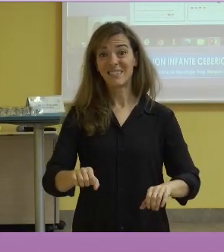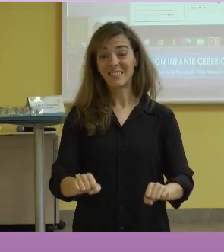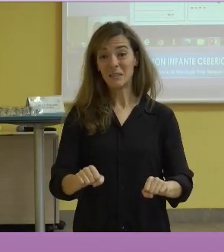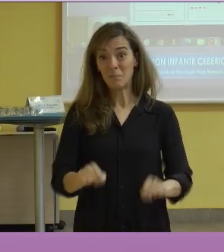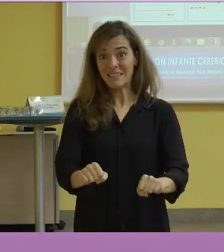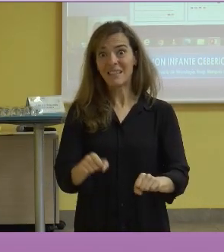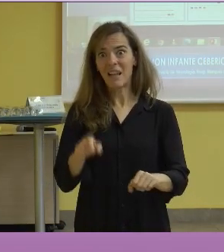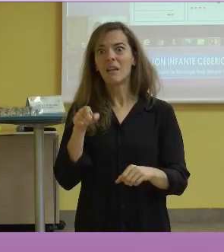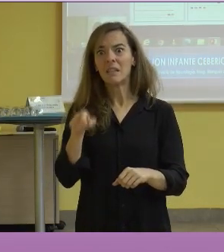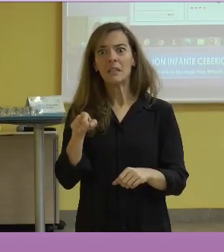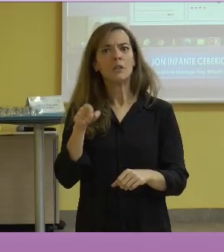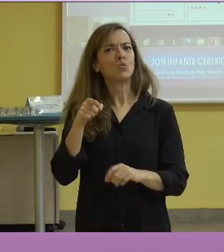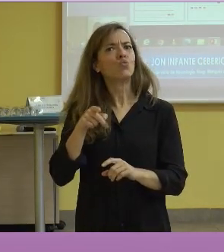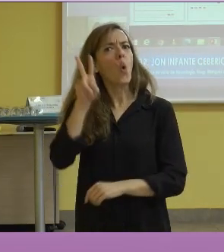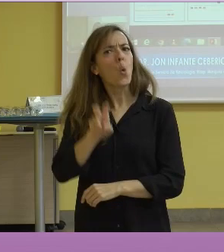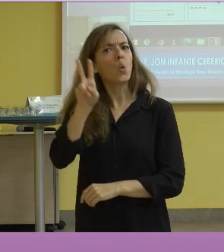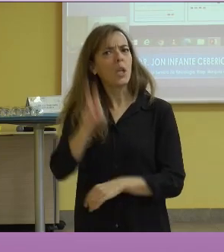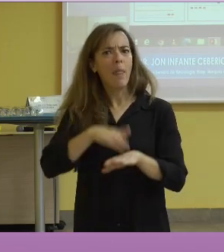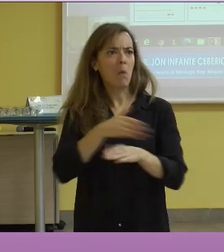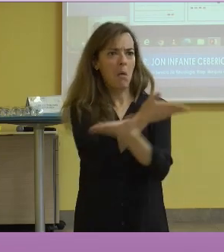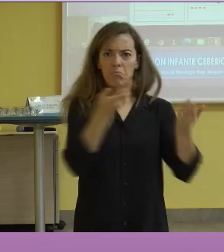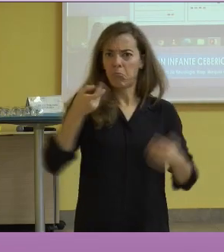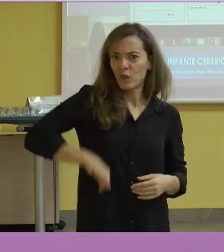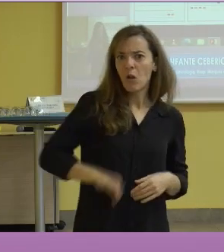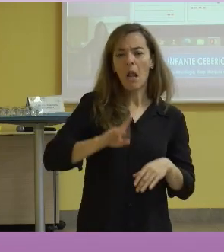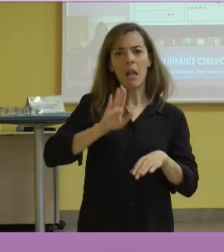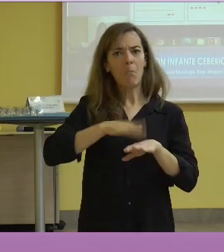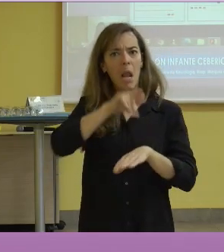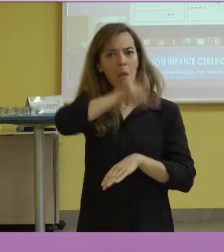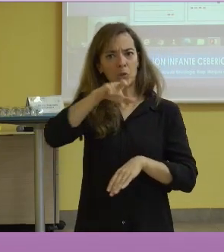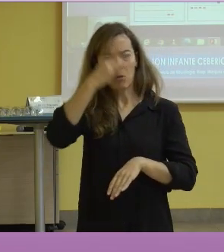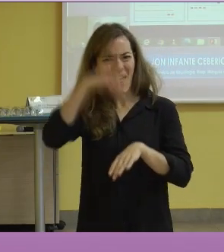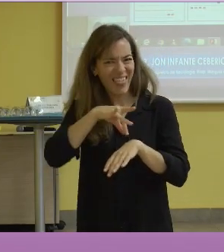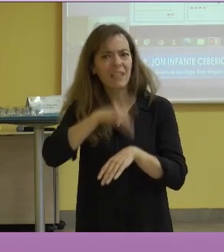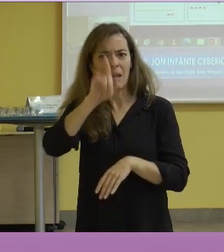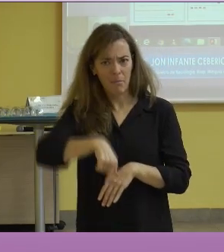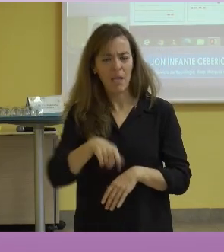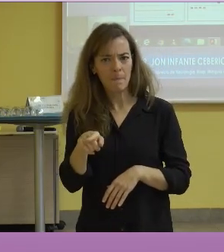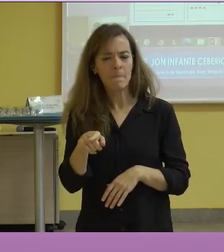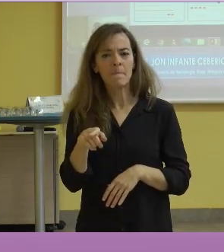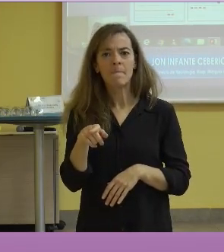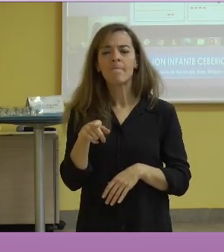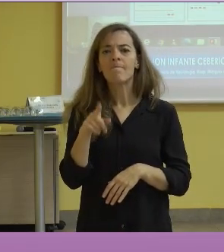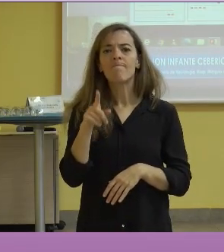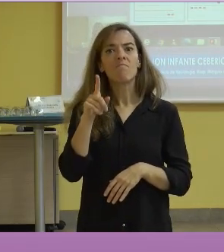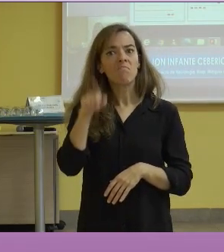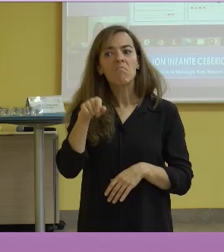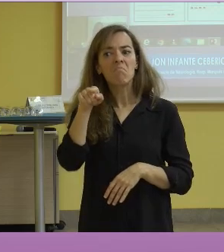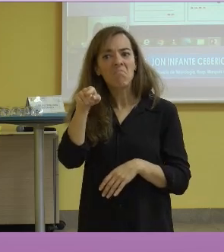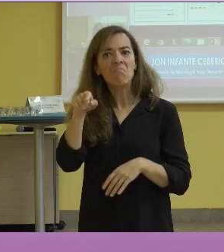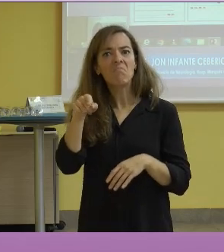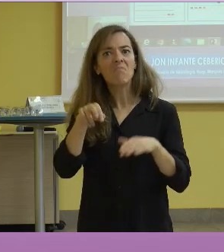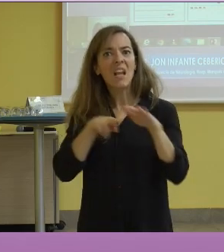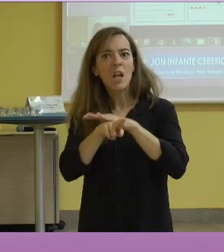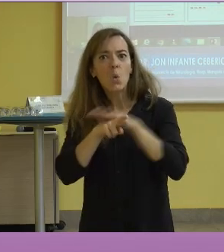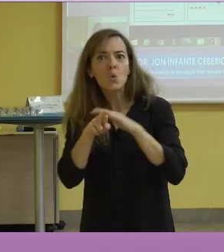utilidad para profesionales y para pacientes también. Hay, bueno, pues hay incluso recursos, hay